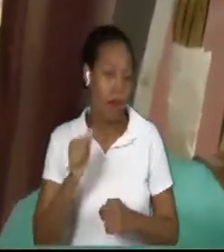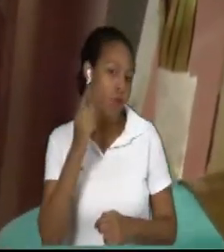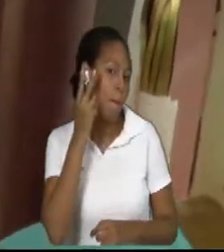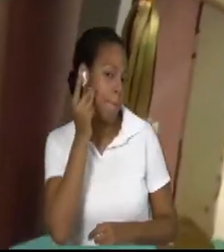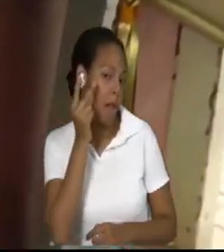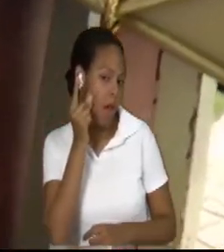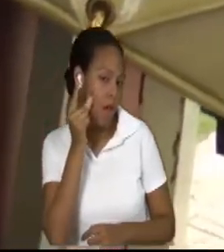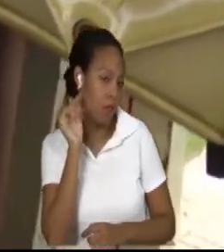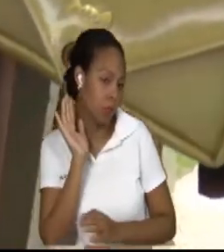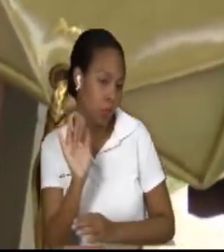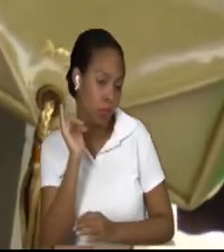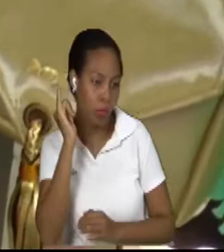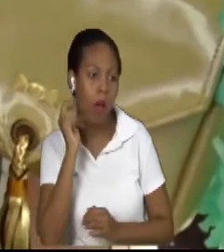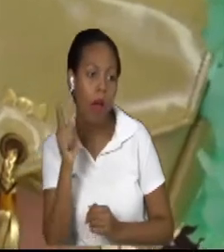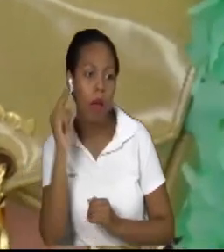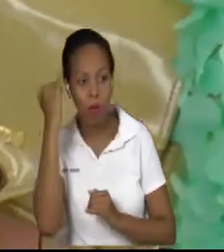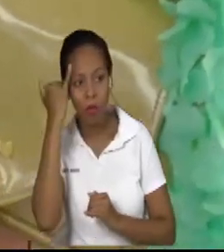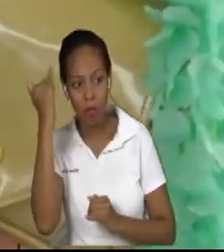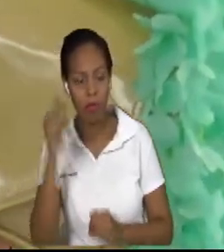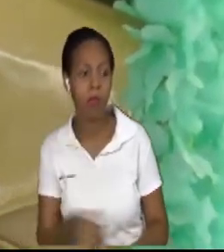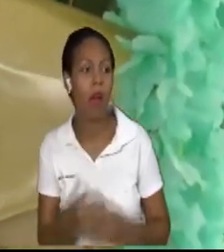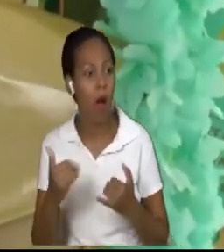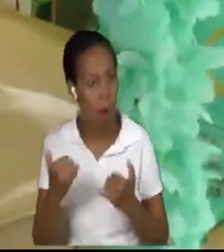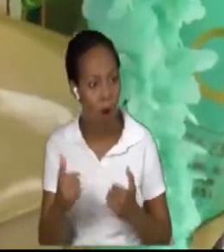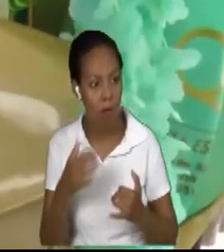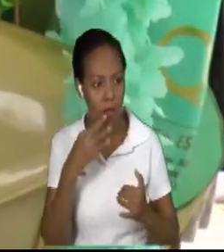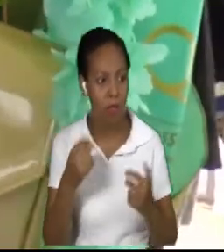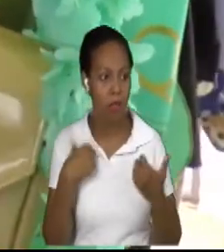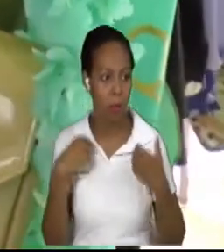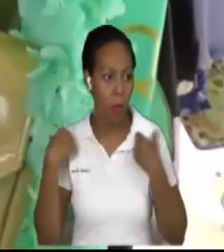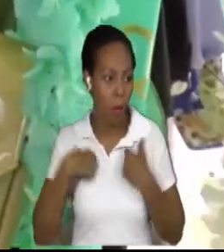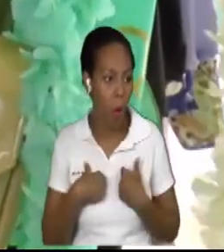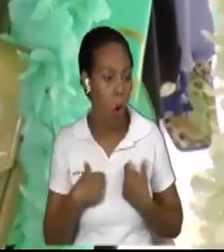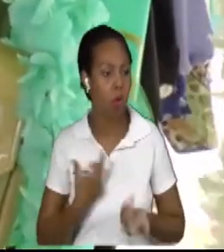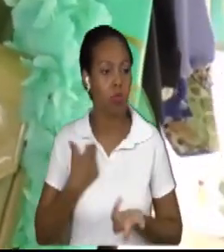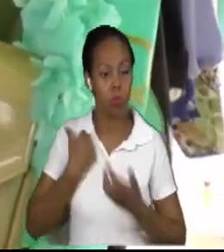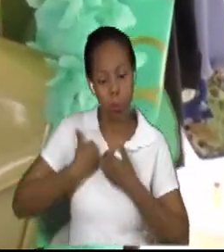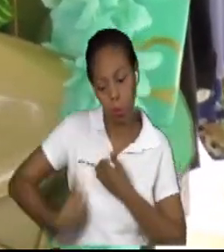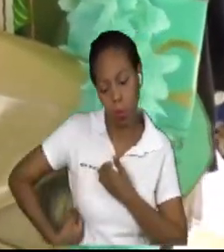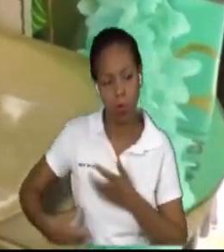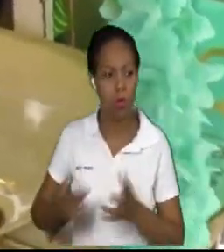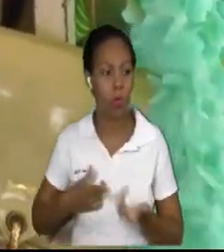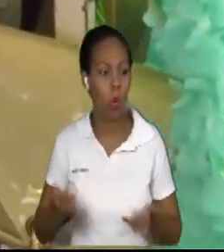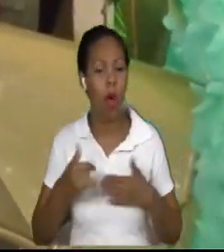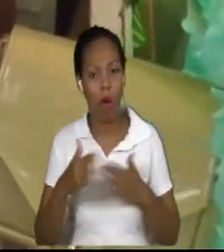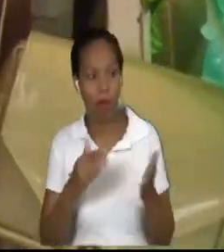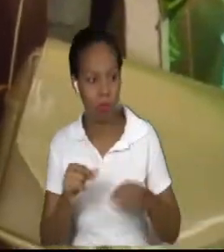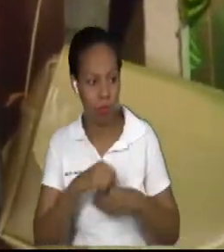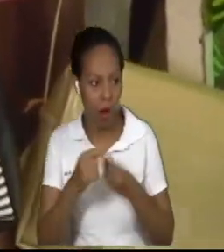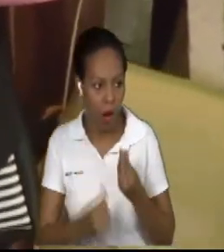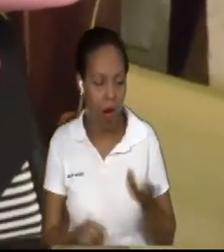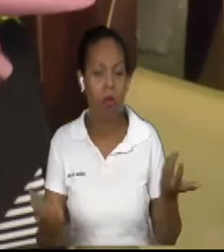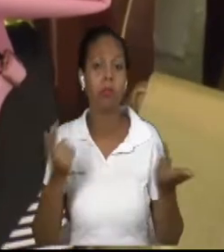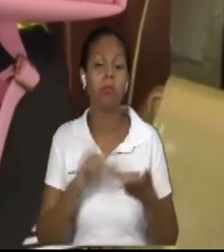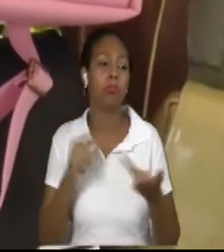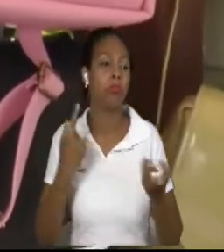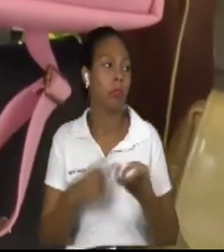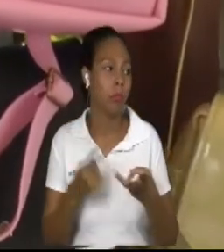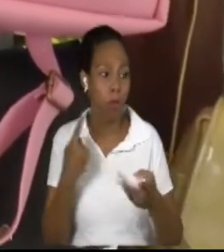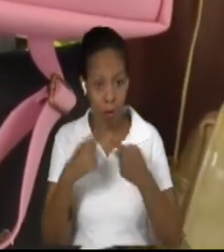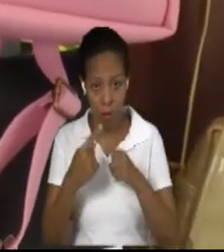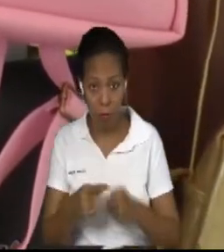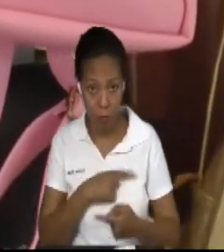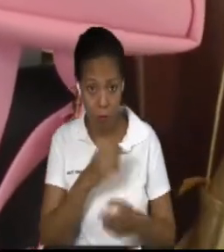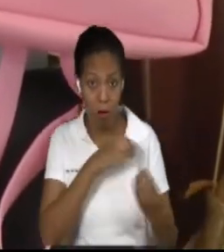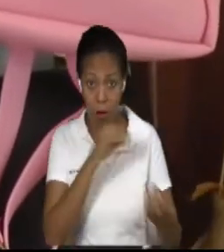y en este momento pues tenemos morrales, tenemos mochilas, tenemos carteras, los empacamos muy